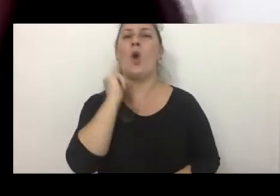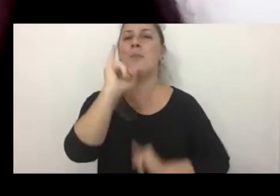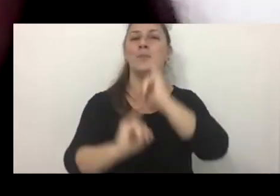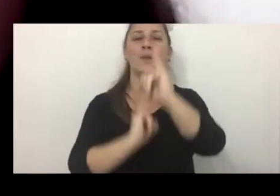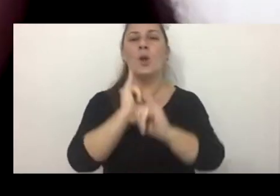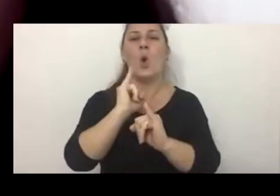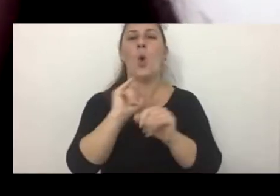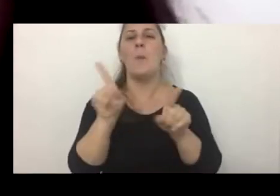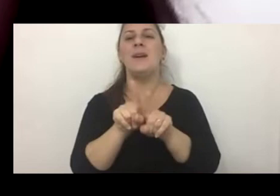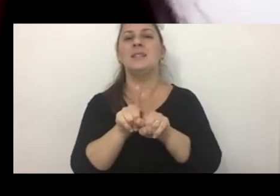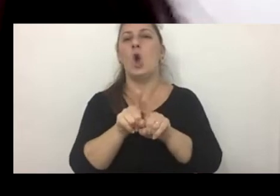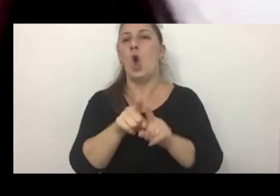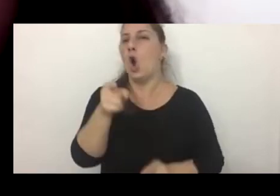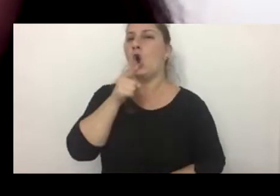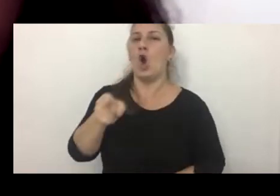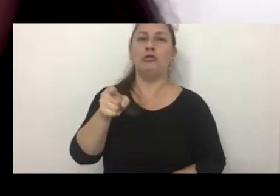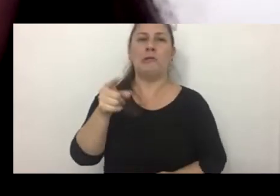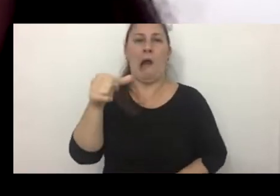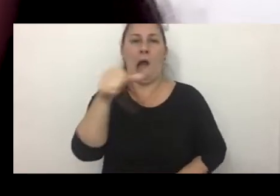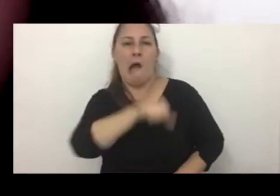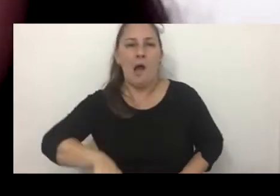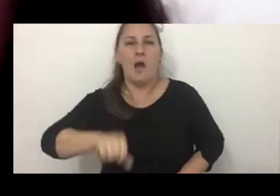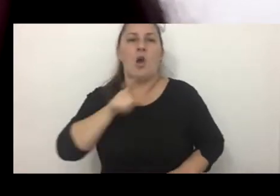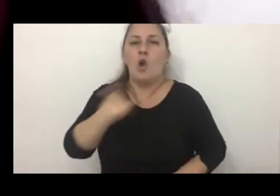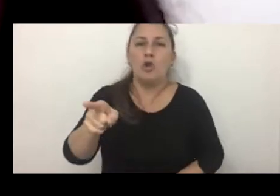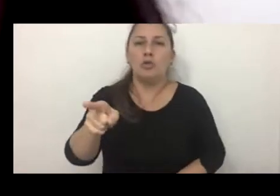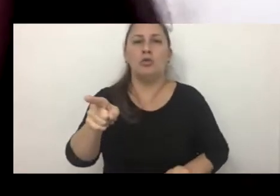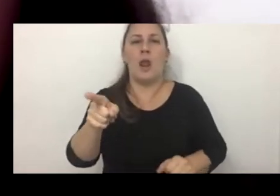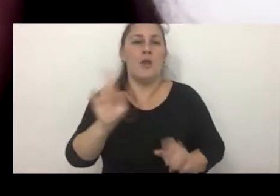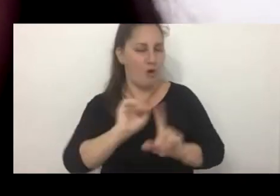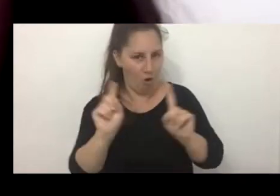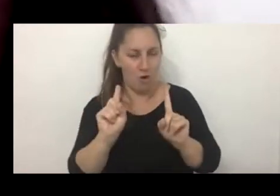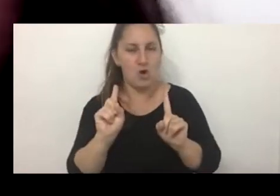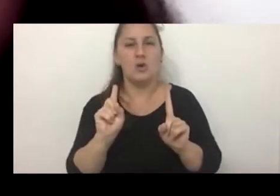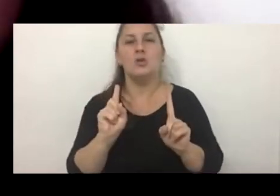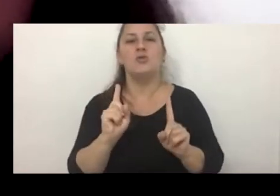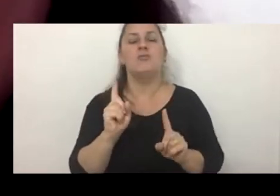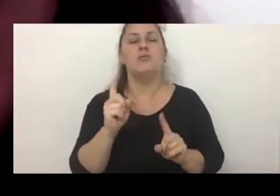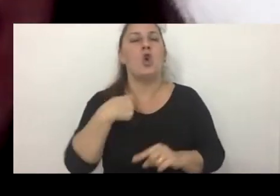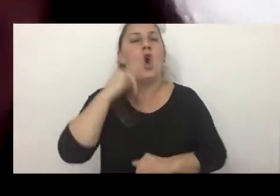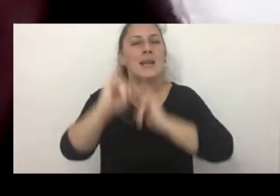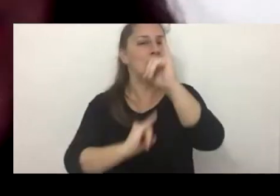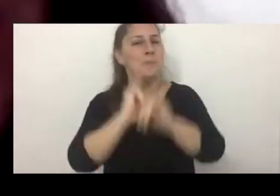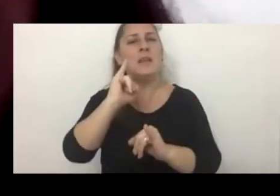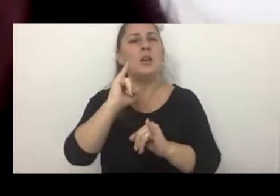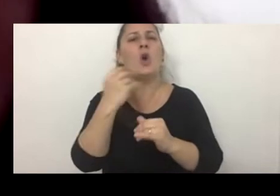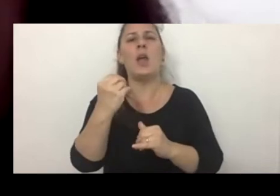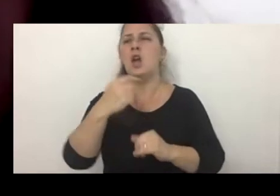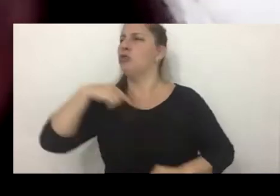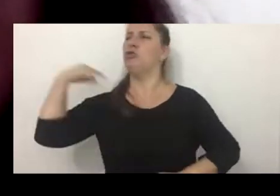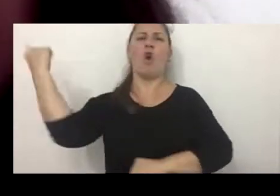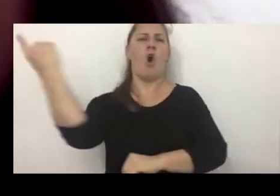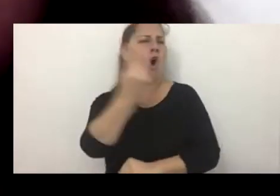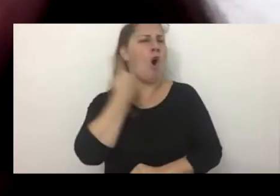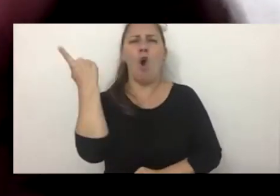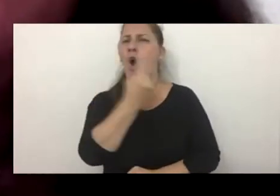bebé. O sea, no son efectos que yo como partera, cuando le ofrezco la peridural, quiero que sucedan, pero